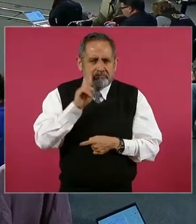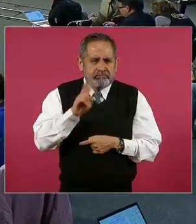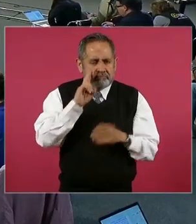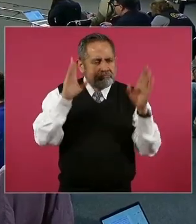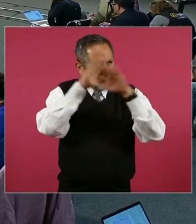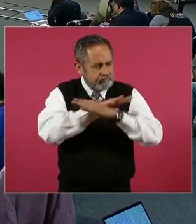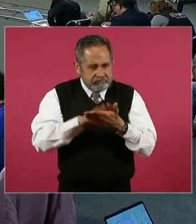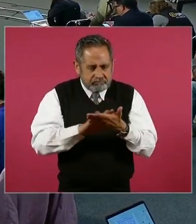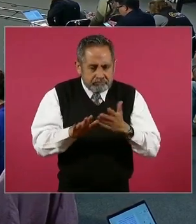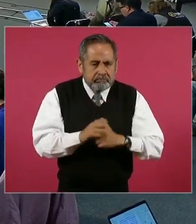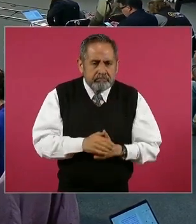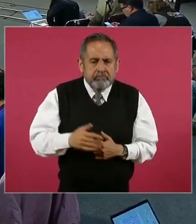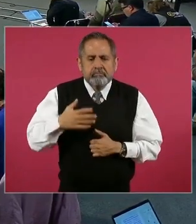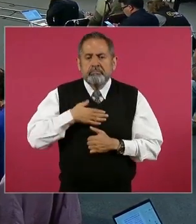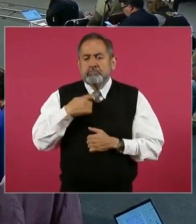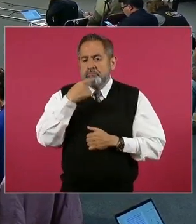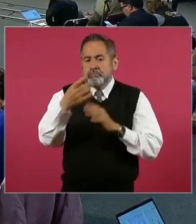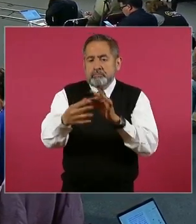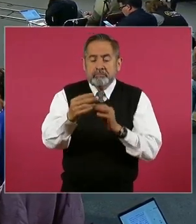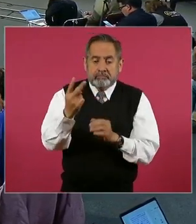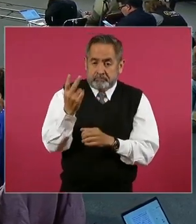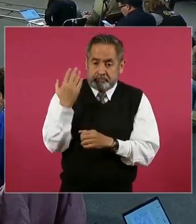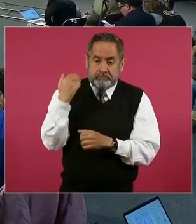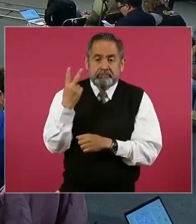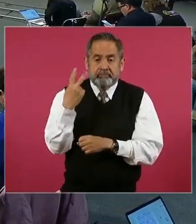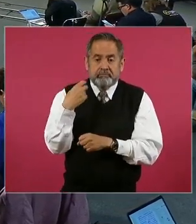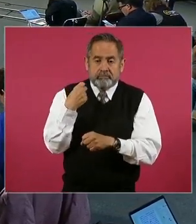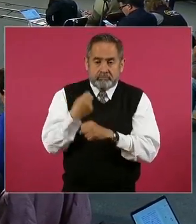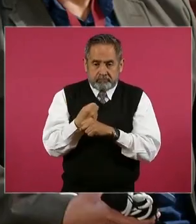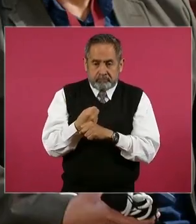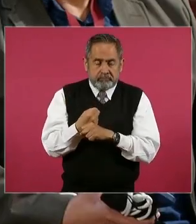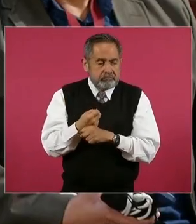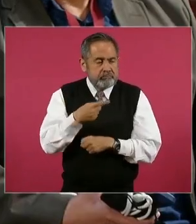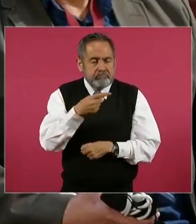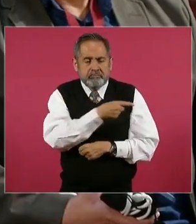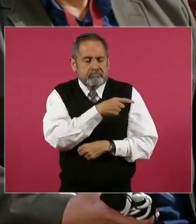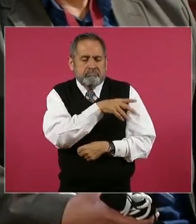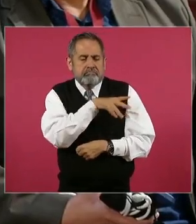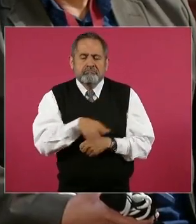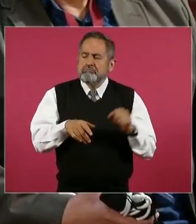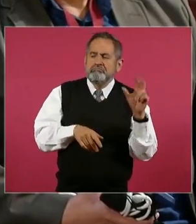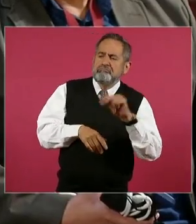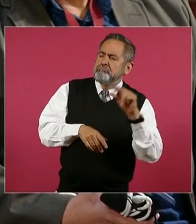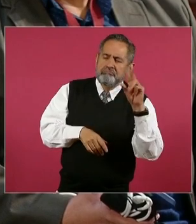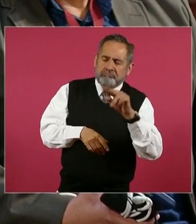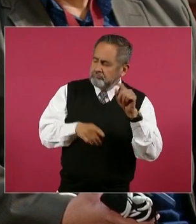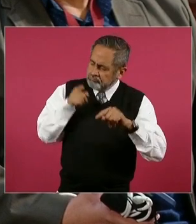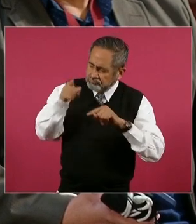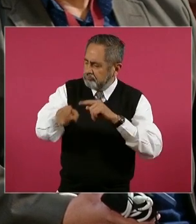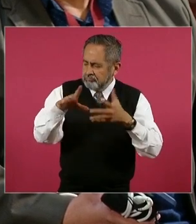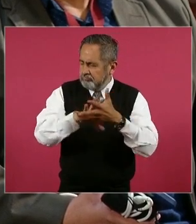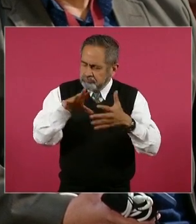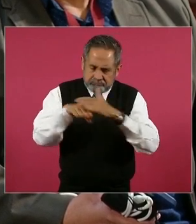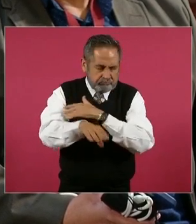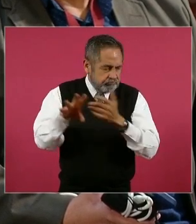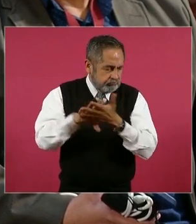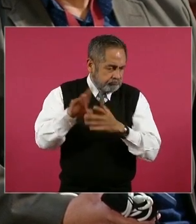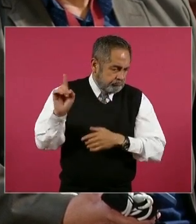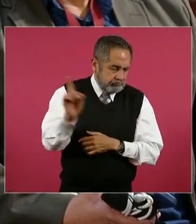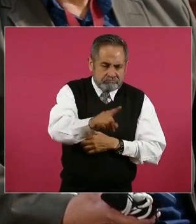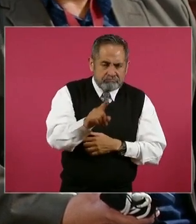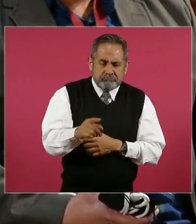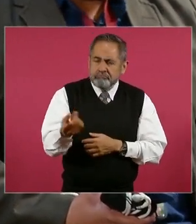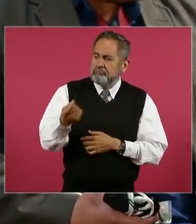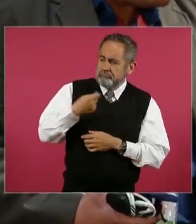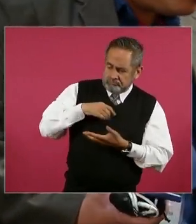hernández yo le señalé Hace dos años que se habían negado eh a a tener un